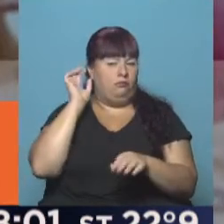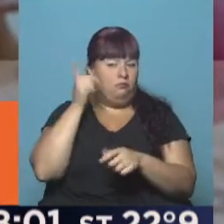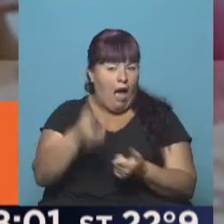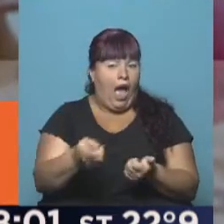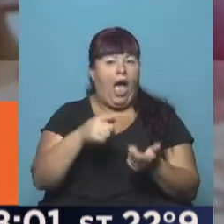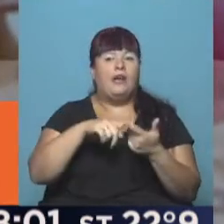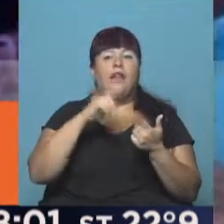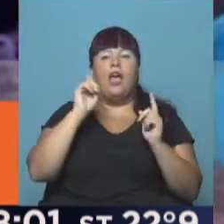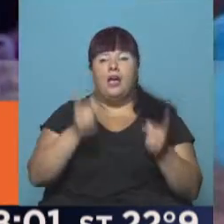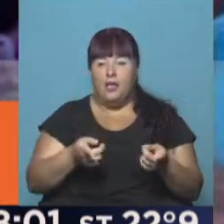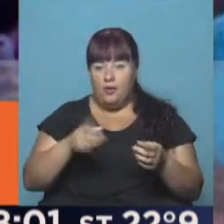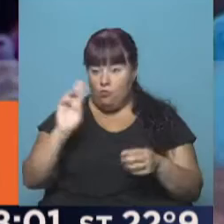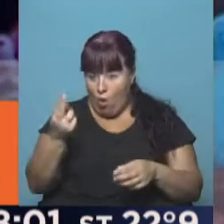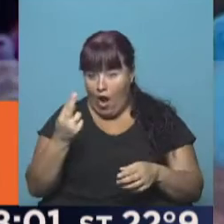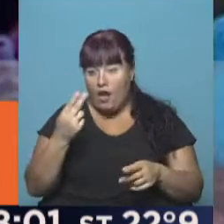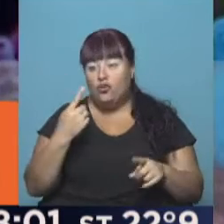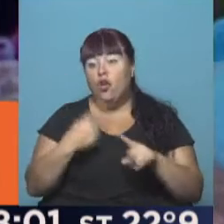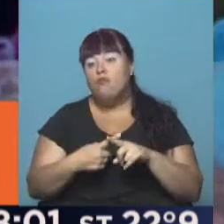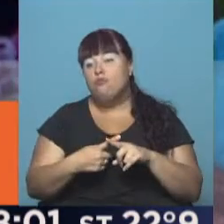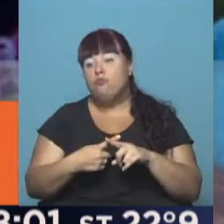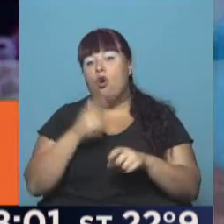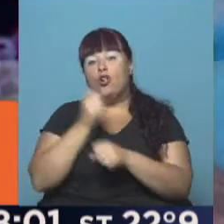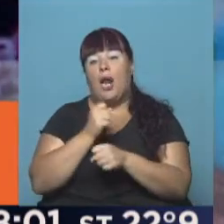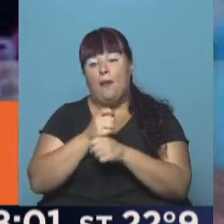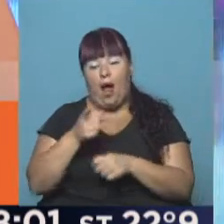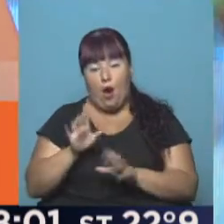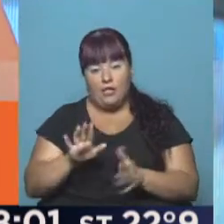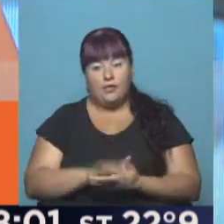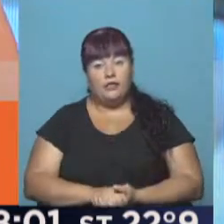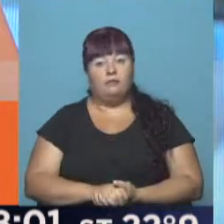y muertos por su trabajo.